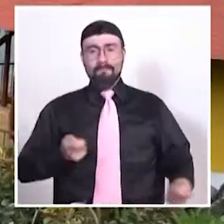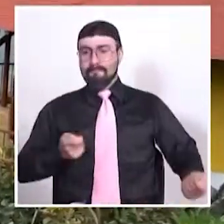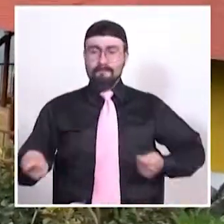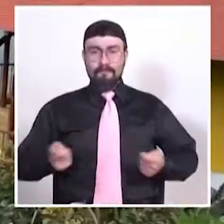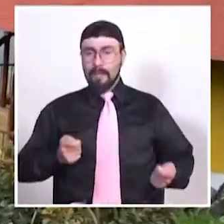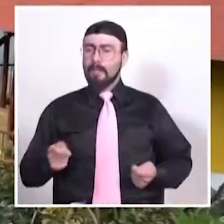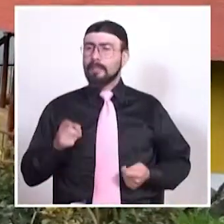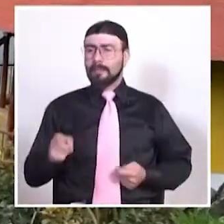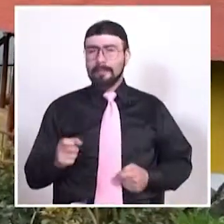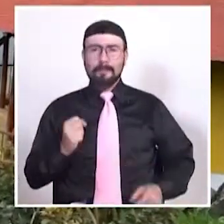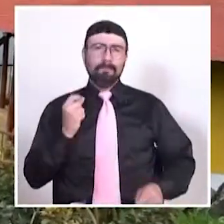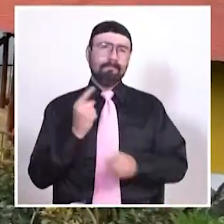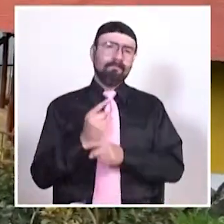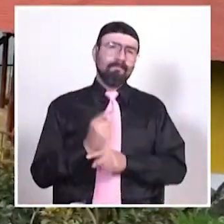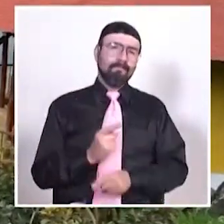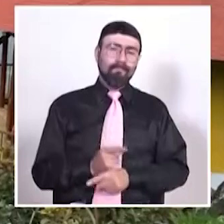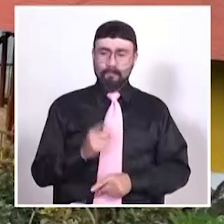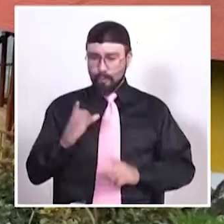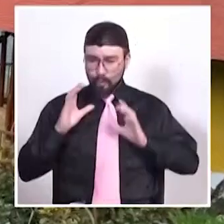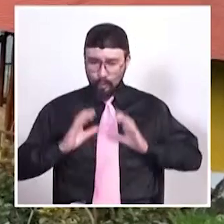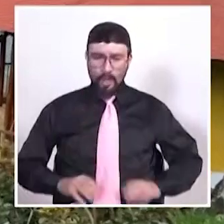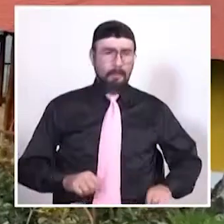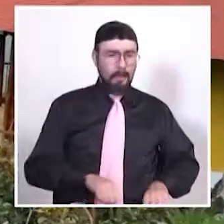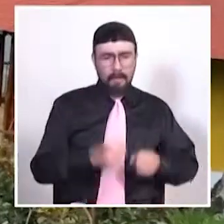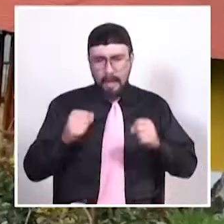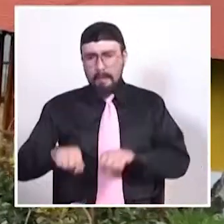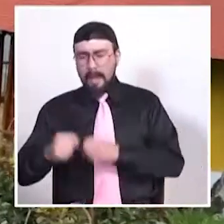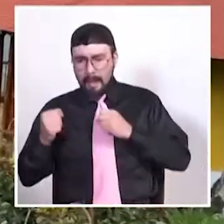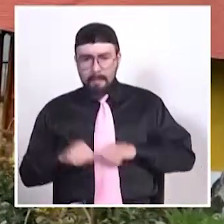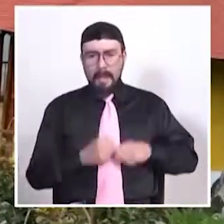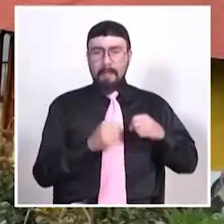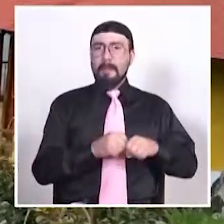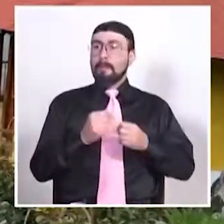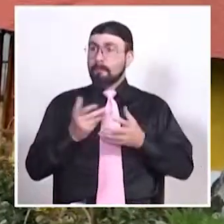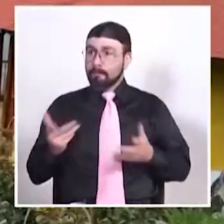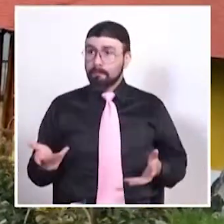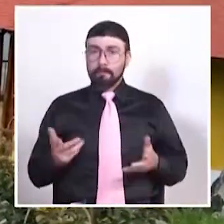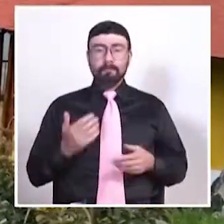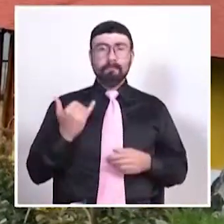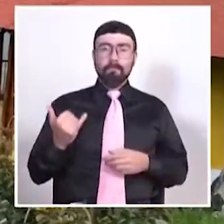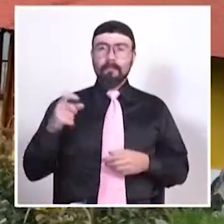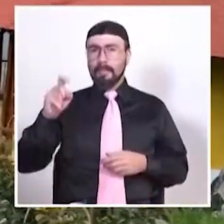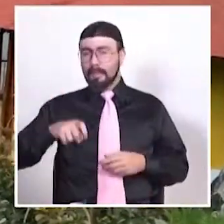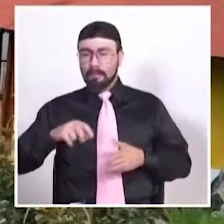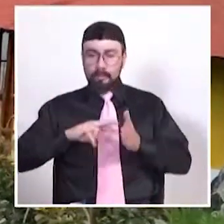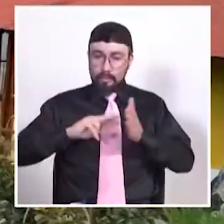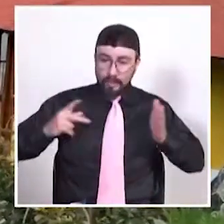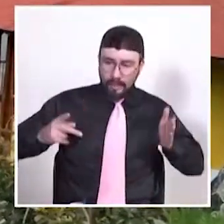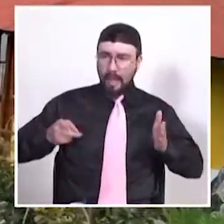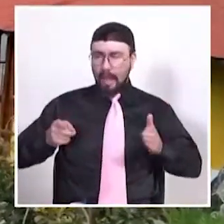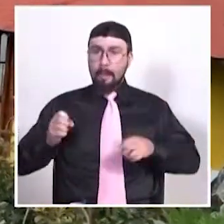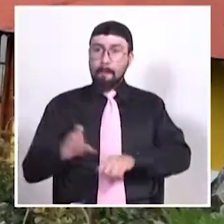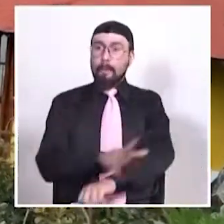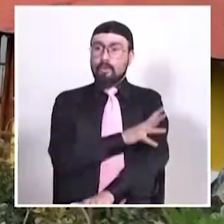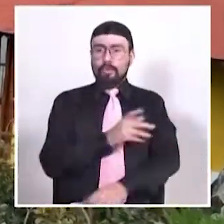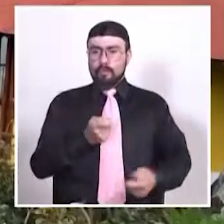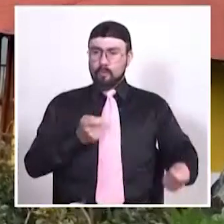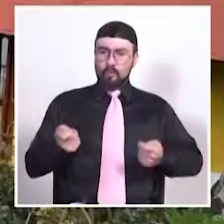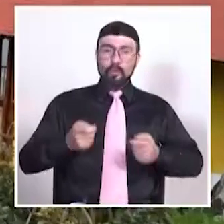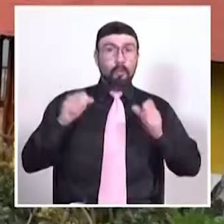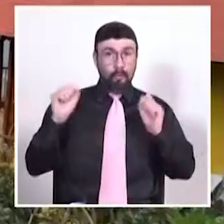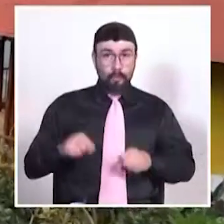producen esos efectos tan tremendos en el cuerpo, debíamos utilizar también técnicas para el manejo de esas emociones y